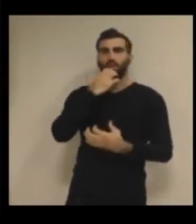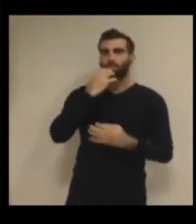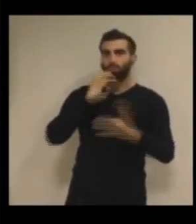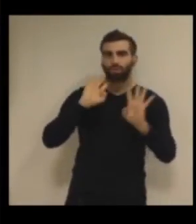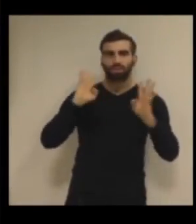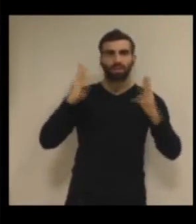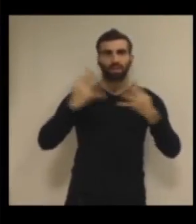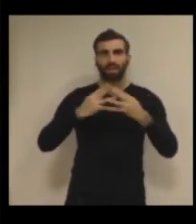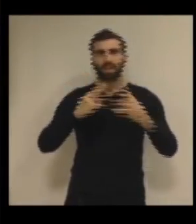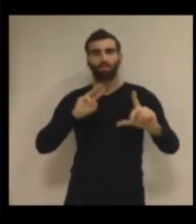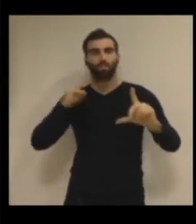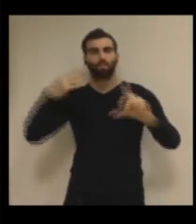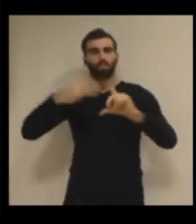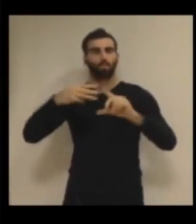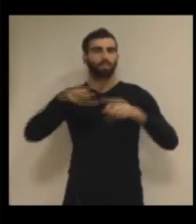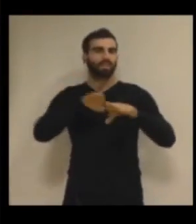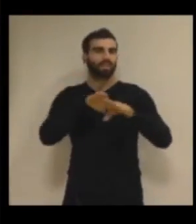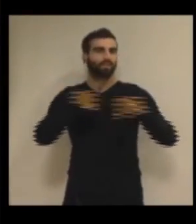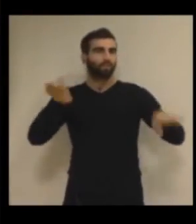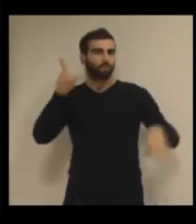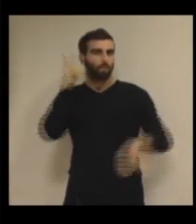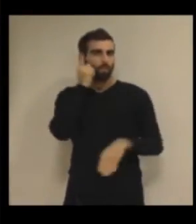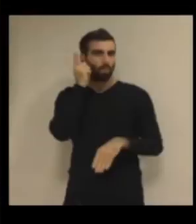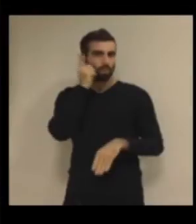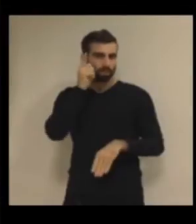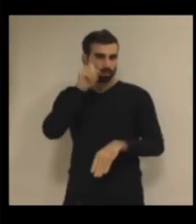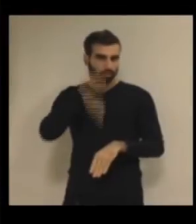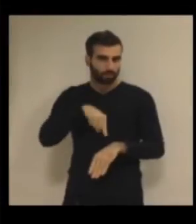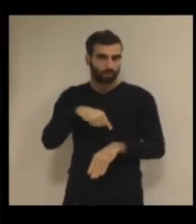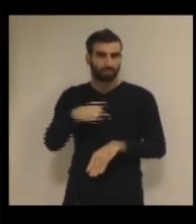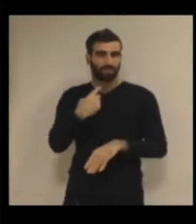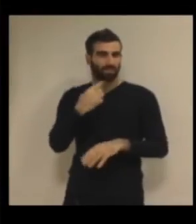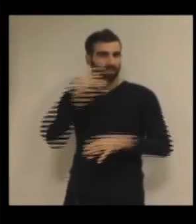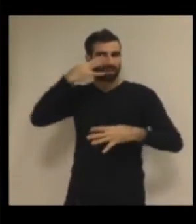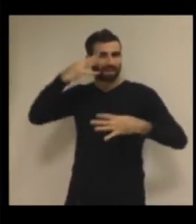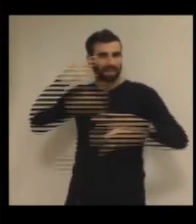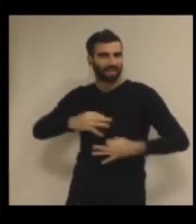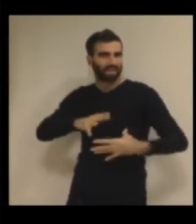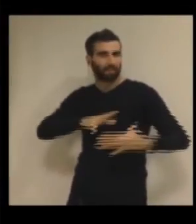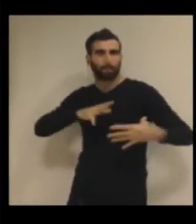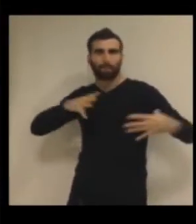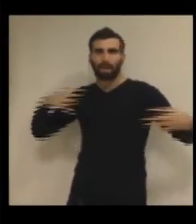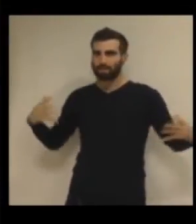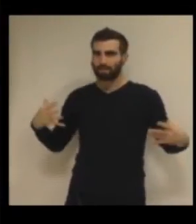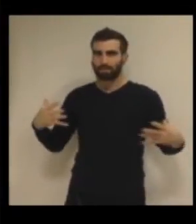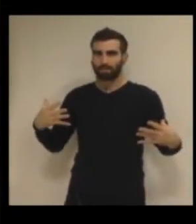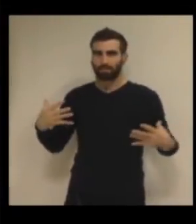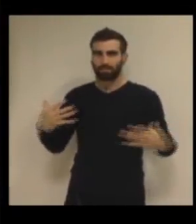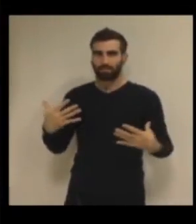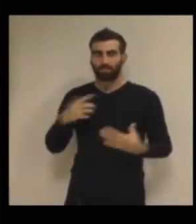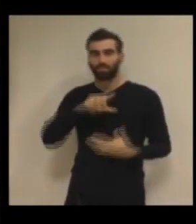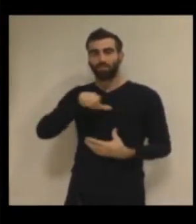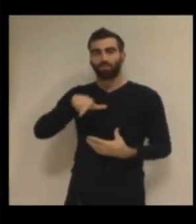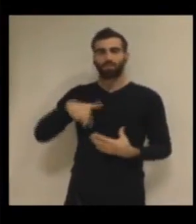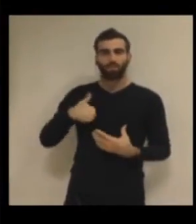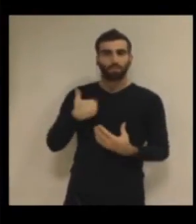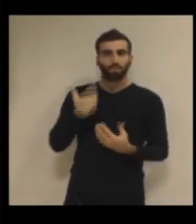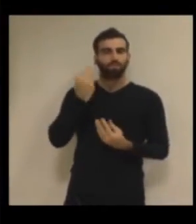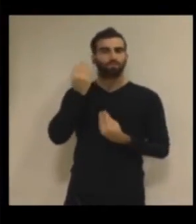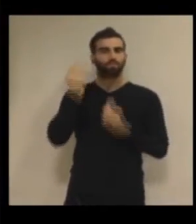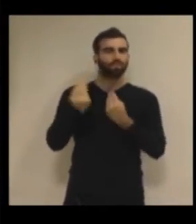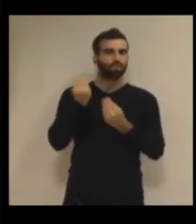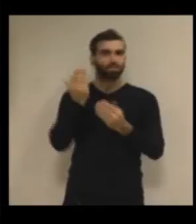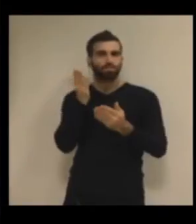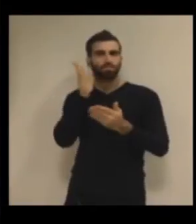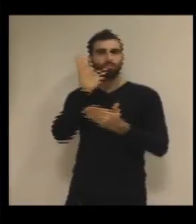móviles. Pero digamos que la realidad es amplísima, ¿no? Entonces, claro, cuando planteamos